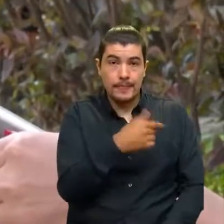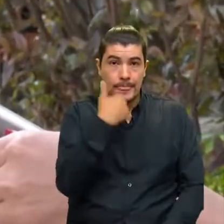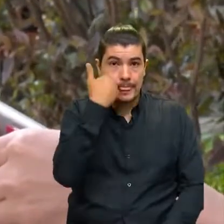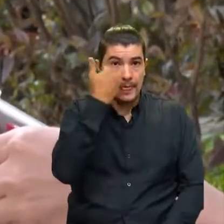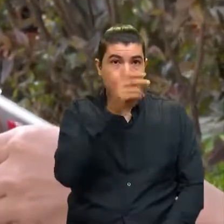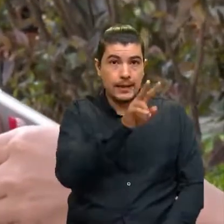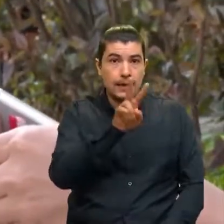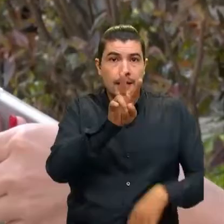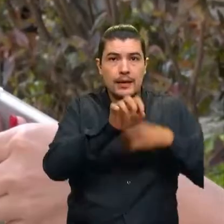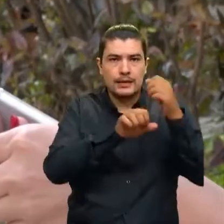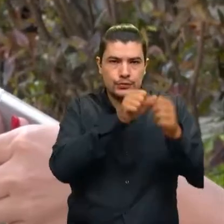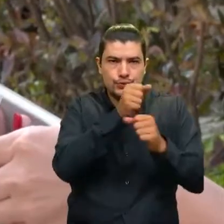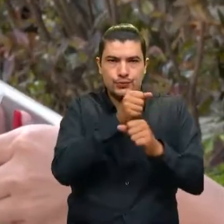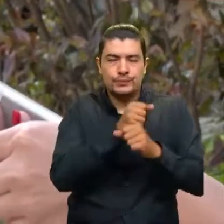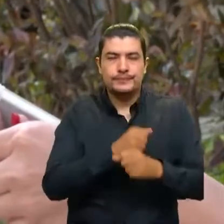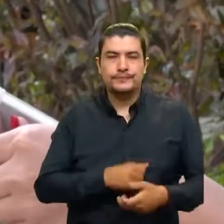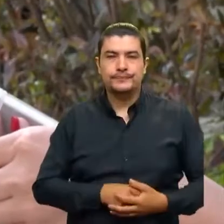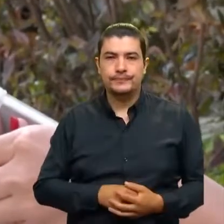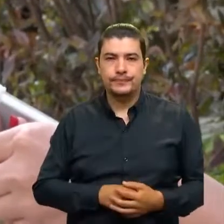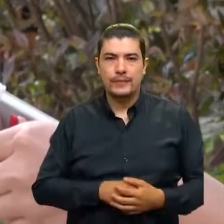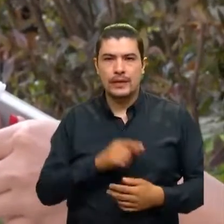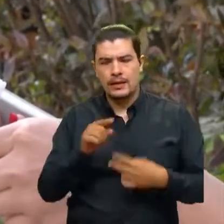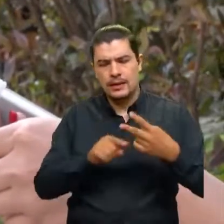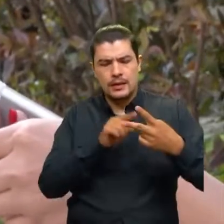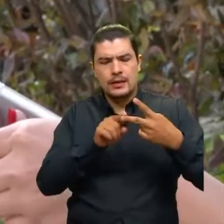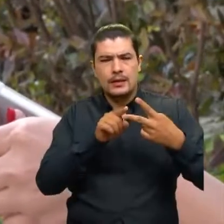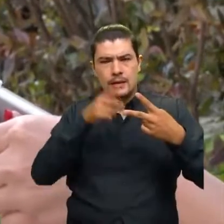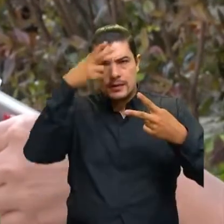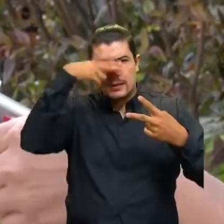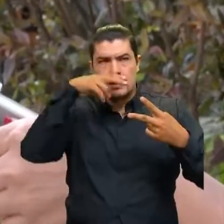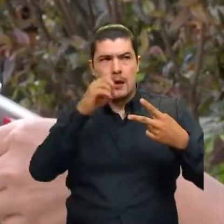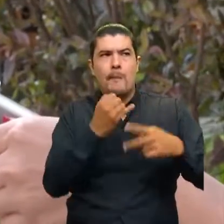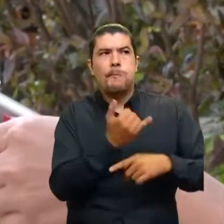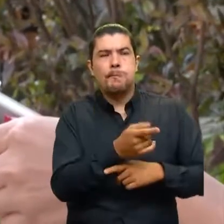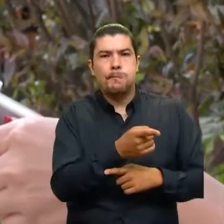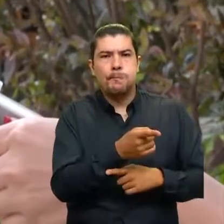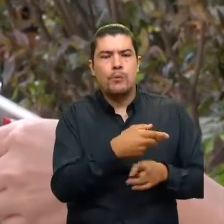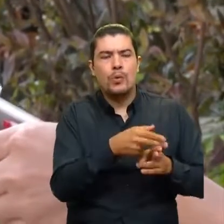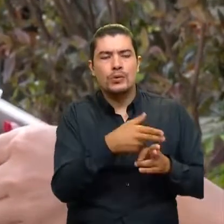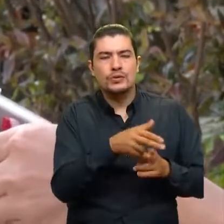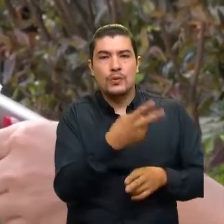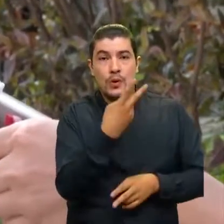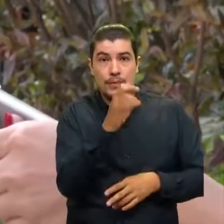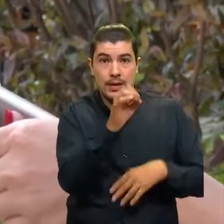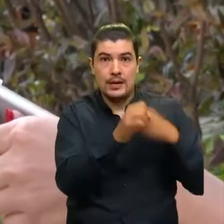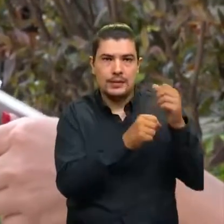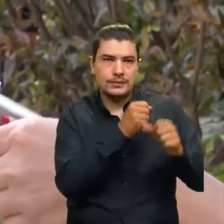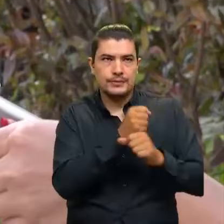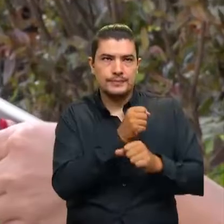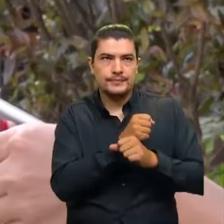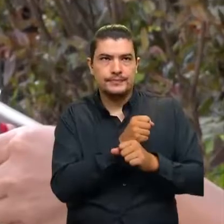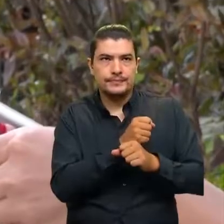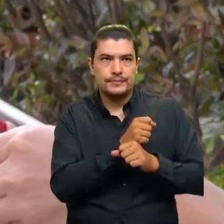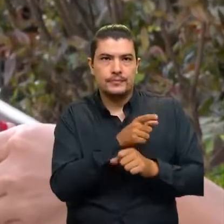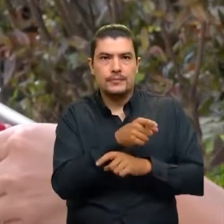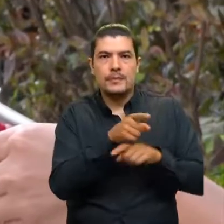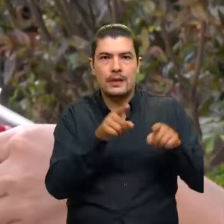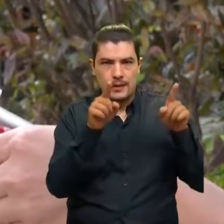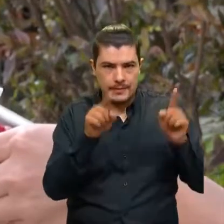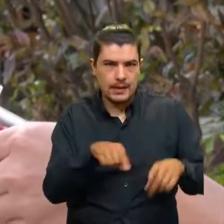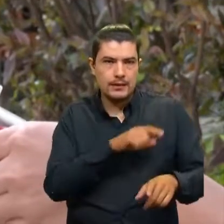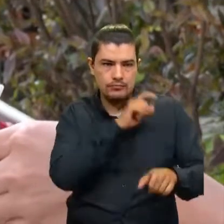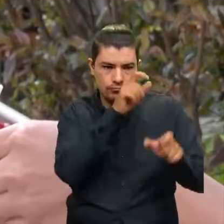años. Y esto, el segundo, va a cumplir ahorita 20 años. Está también ahorita en